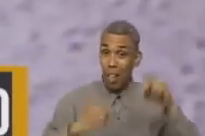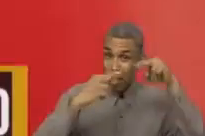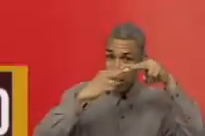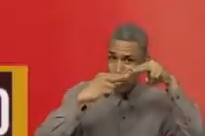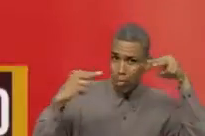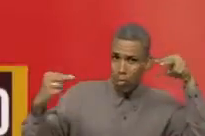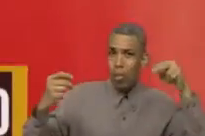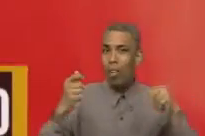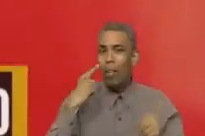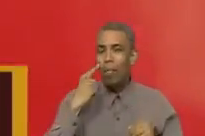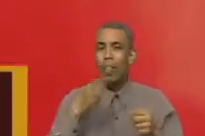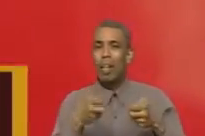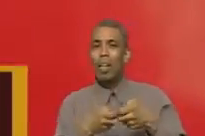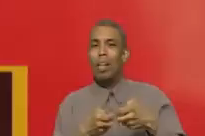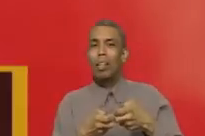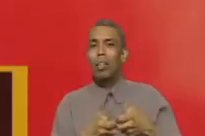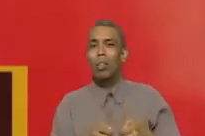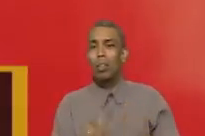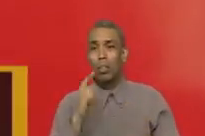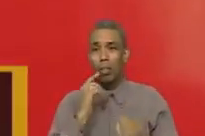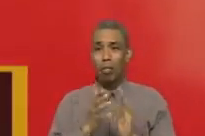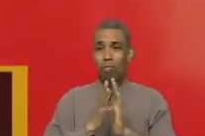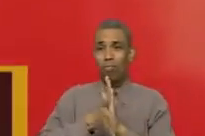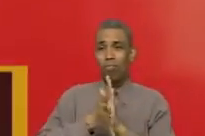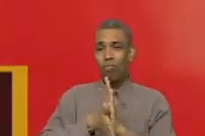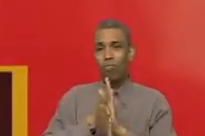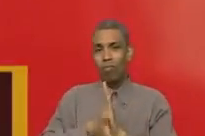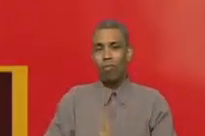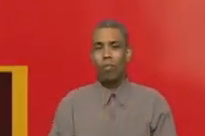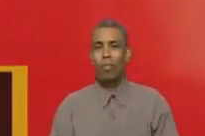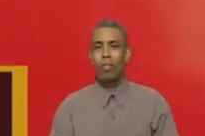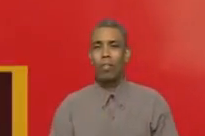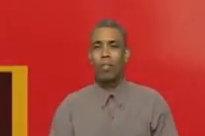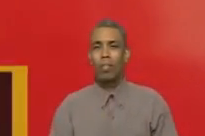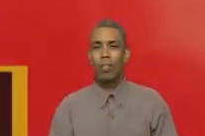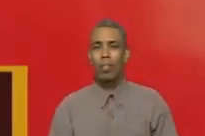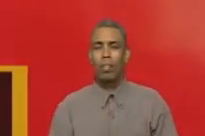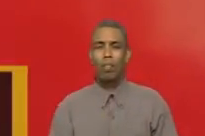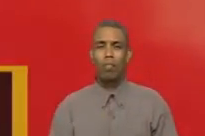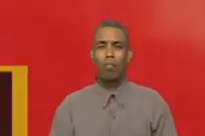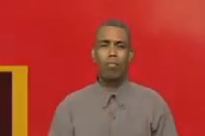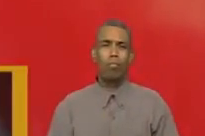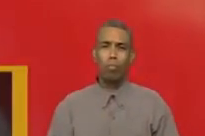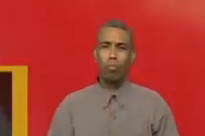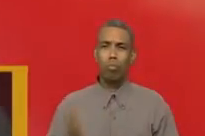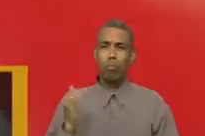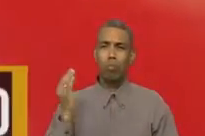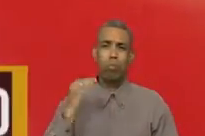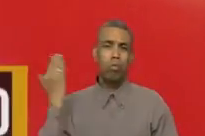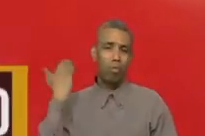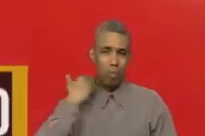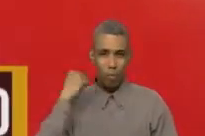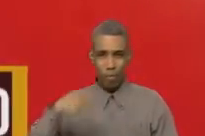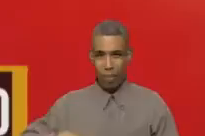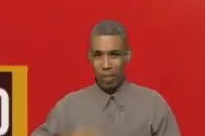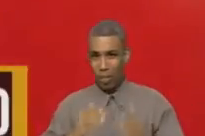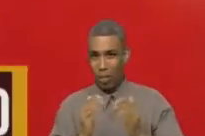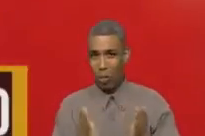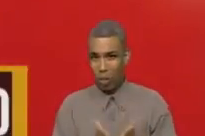educativo. Informarle a la comunidad de los incidentes que se han venido presentando aquí en el seminario San Pedro